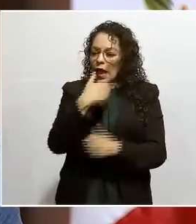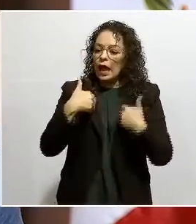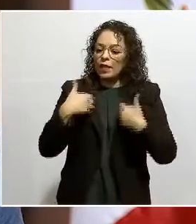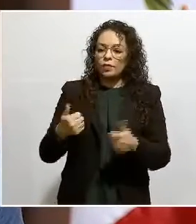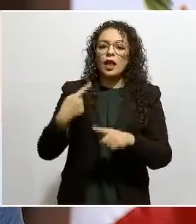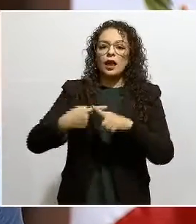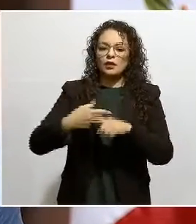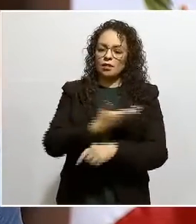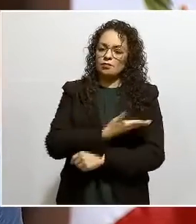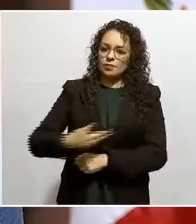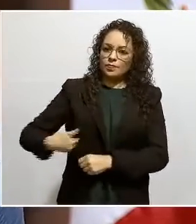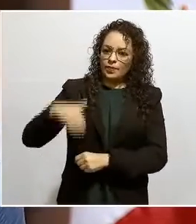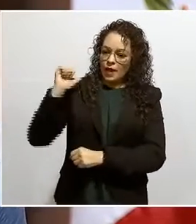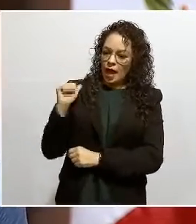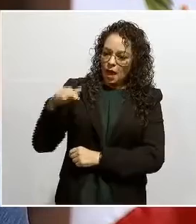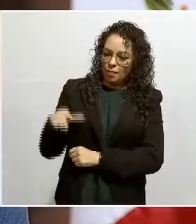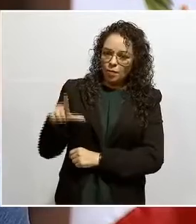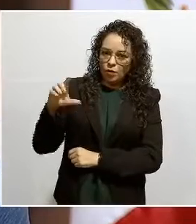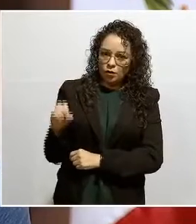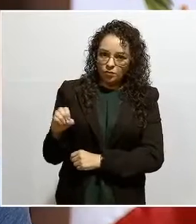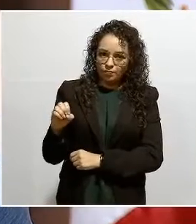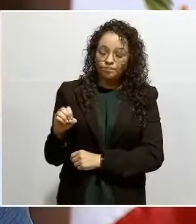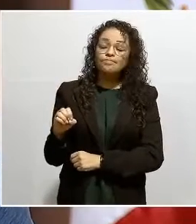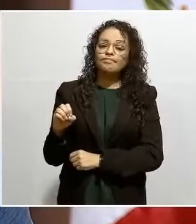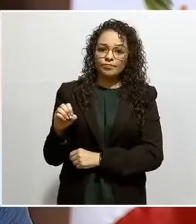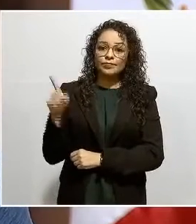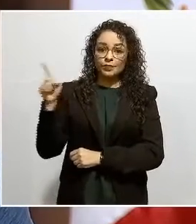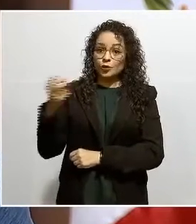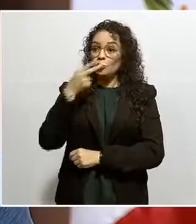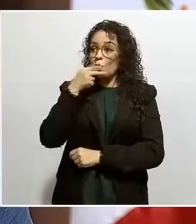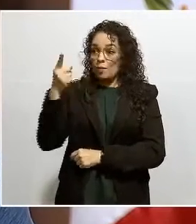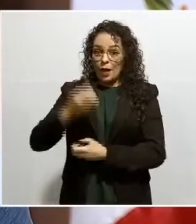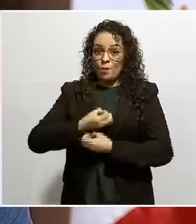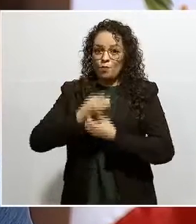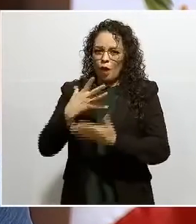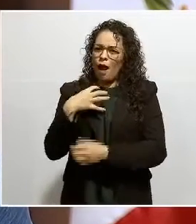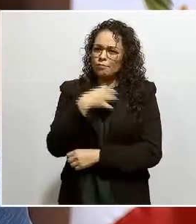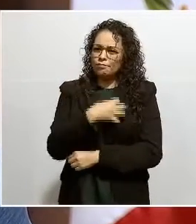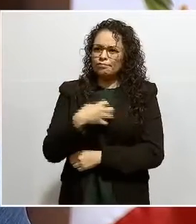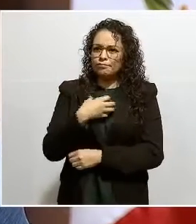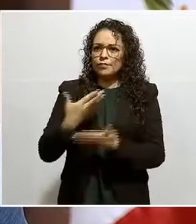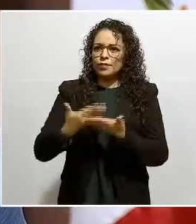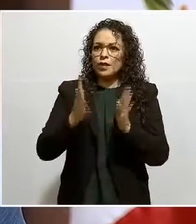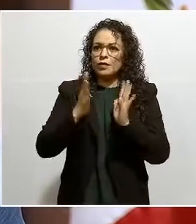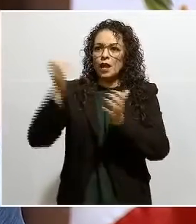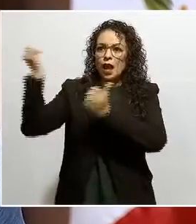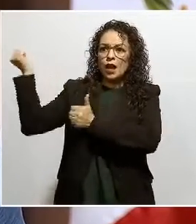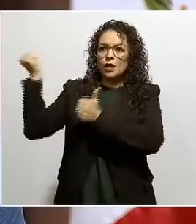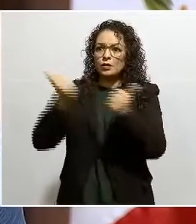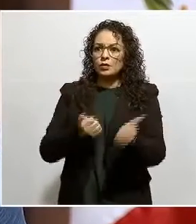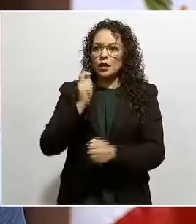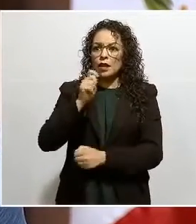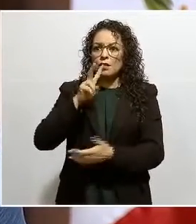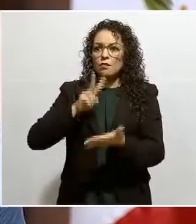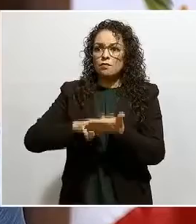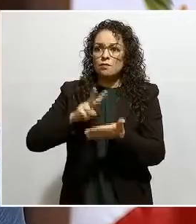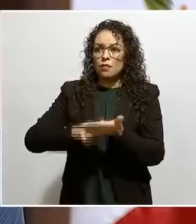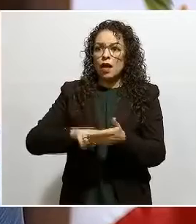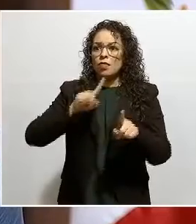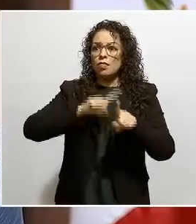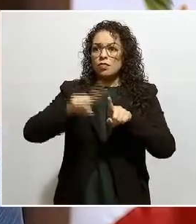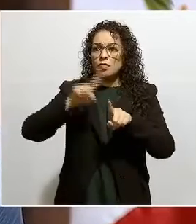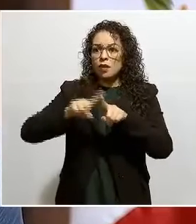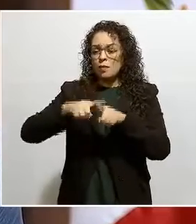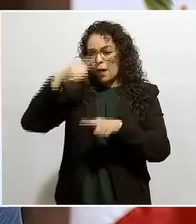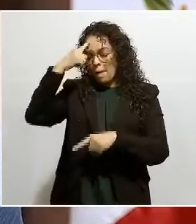gusto, como le daría al poeta, que el día de hoy ha llegado a buen puerto en La Habana el buque Huasteco con una valiosa carga de libros para la